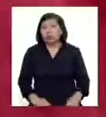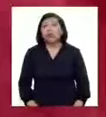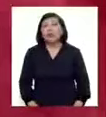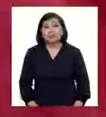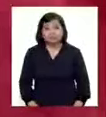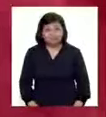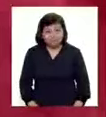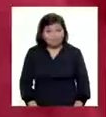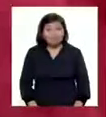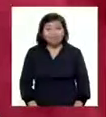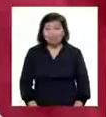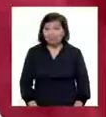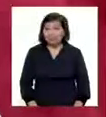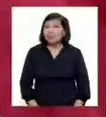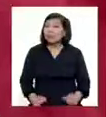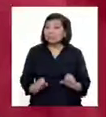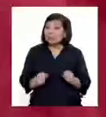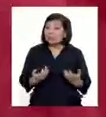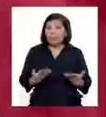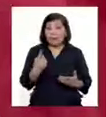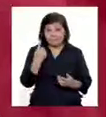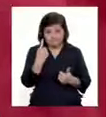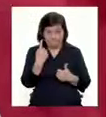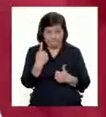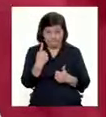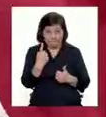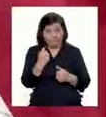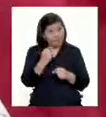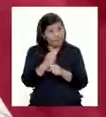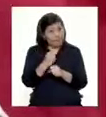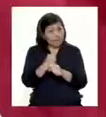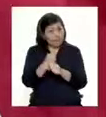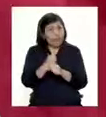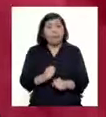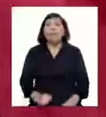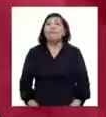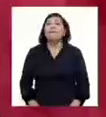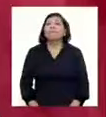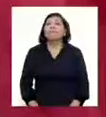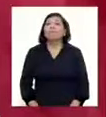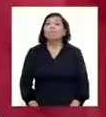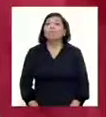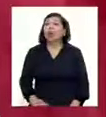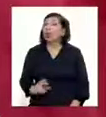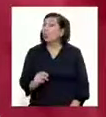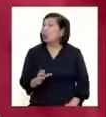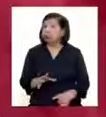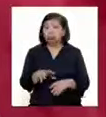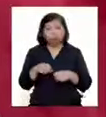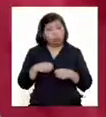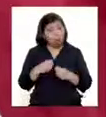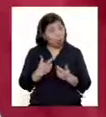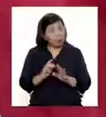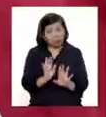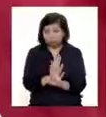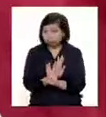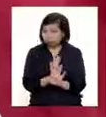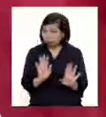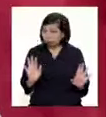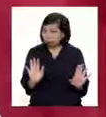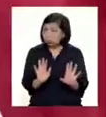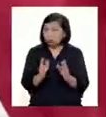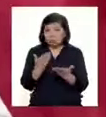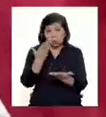con nosotros es que iban a, primero, trabajar, no iban a acatar ningún paro, nos